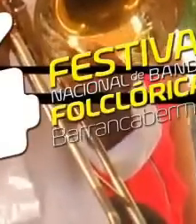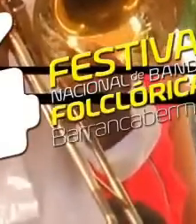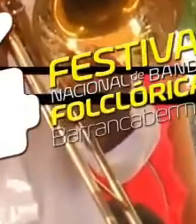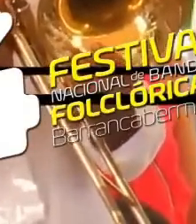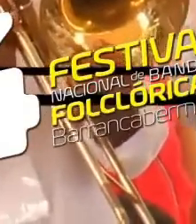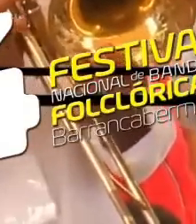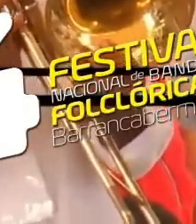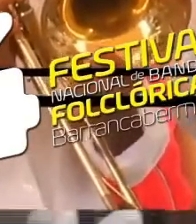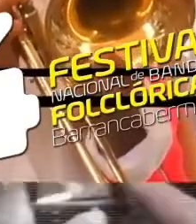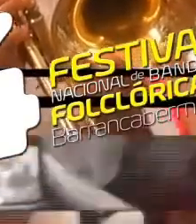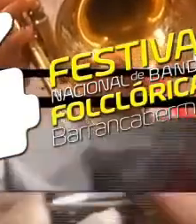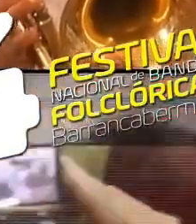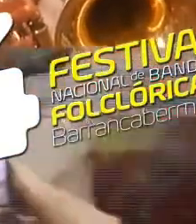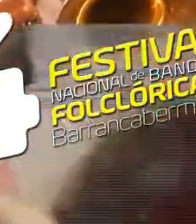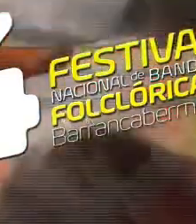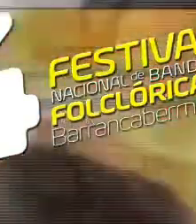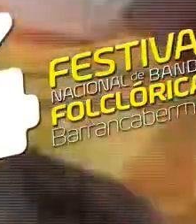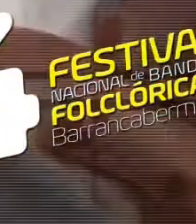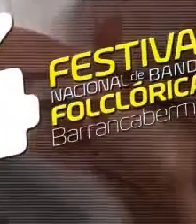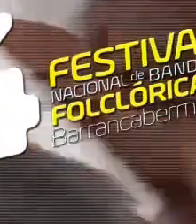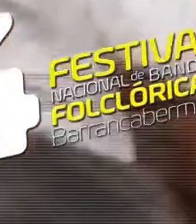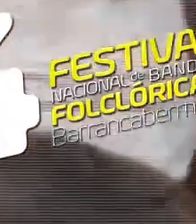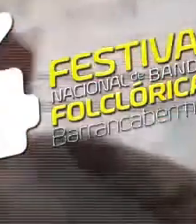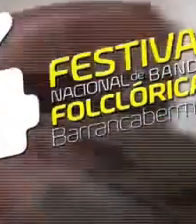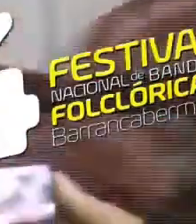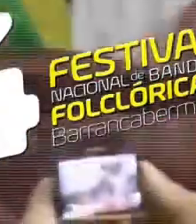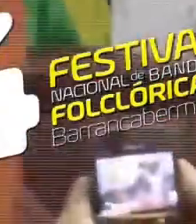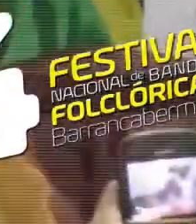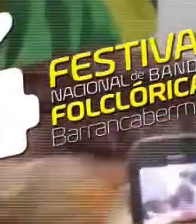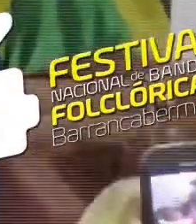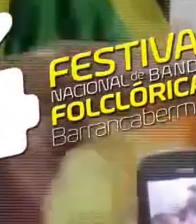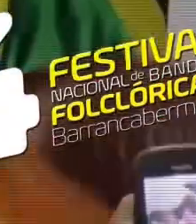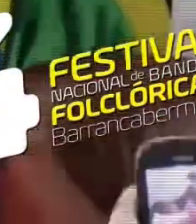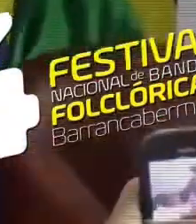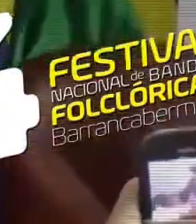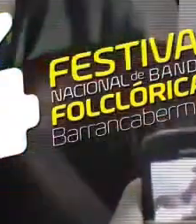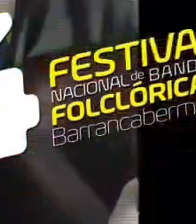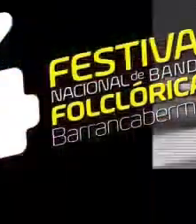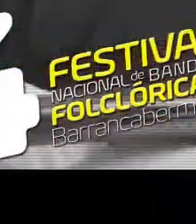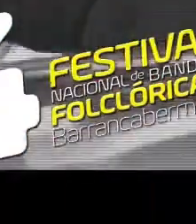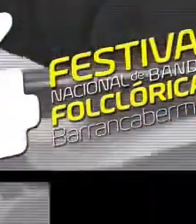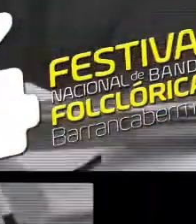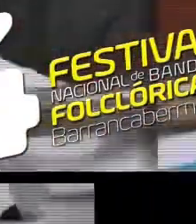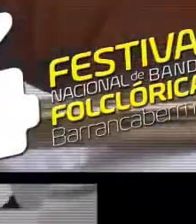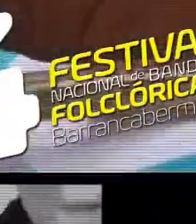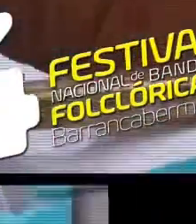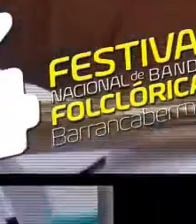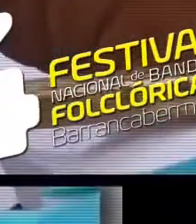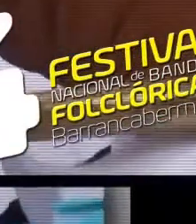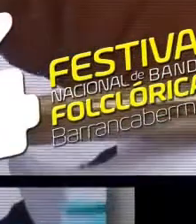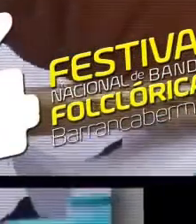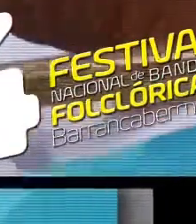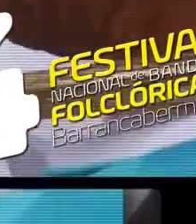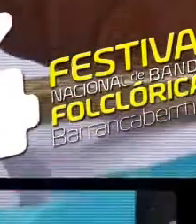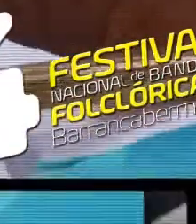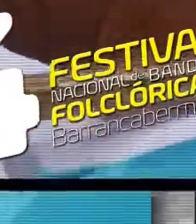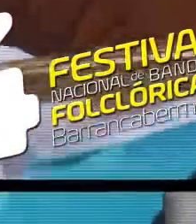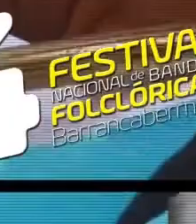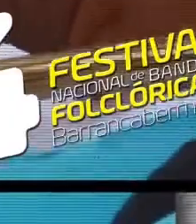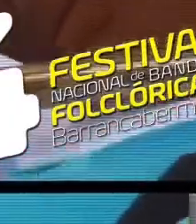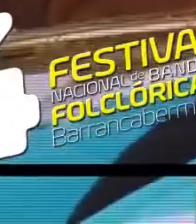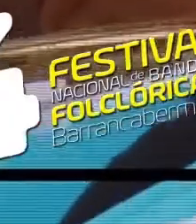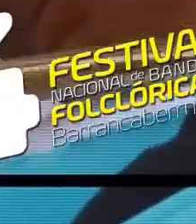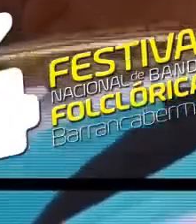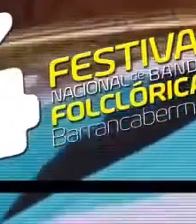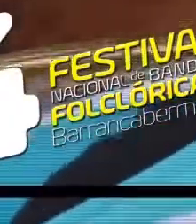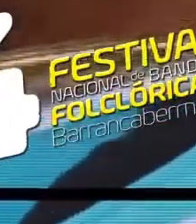Del 26 al 29 de abril de 2017, en los 95 años de vida municipal, las mejores bandas del